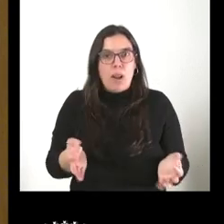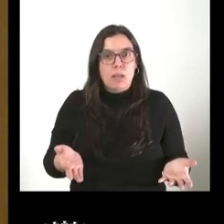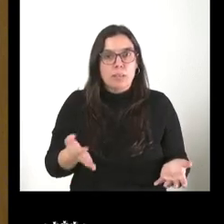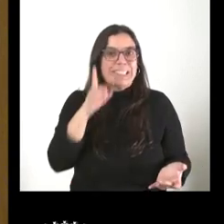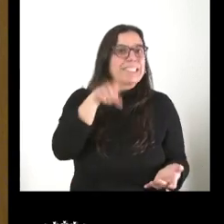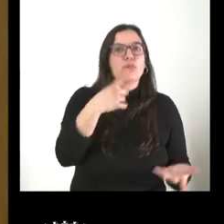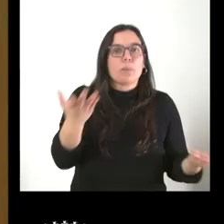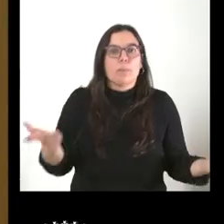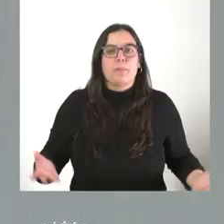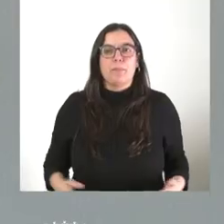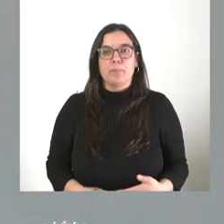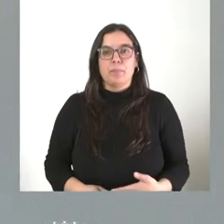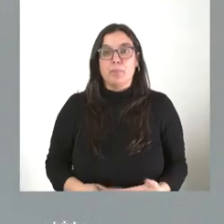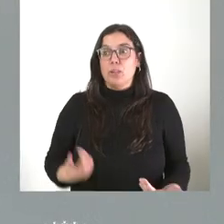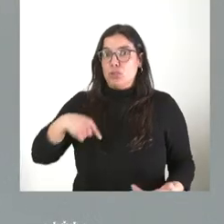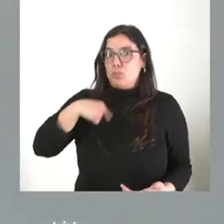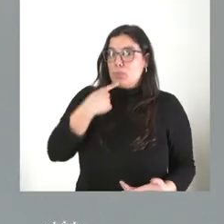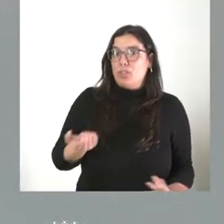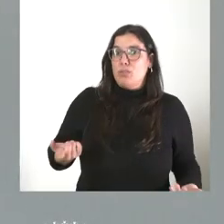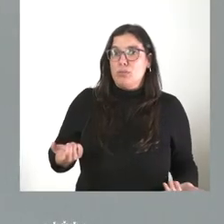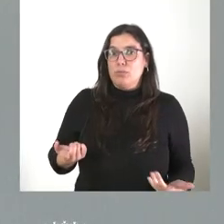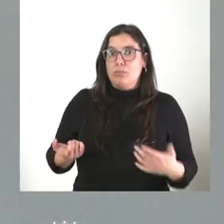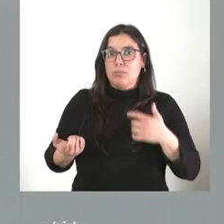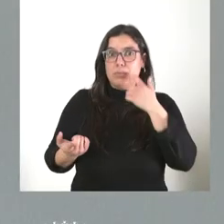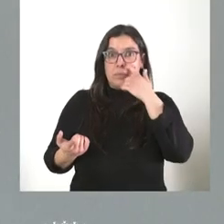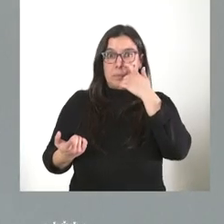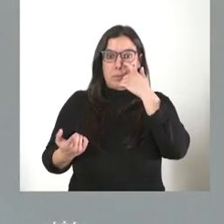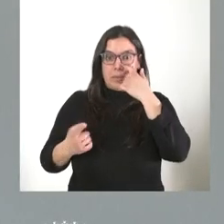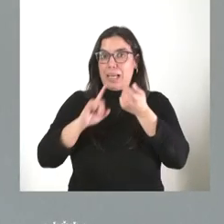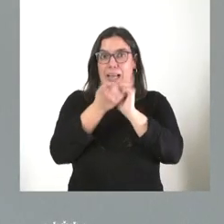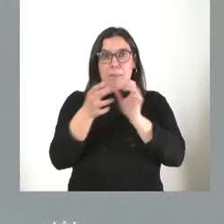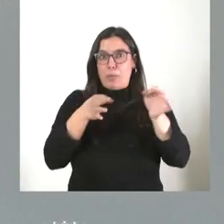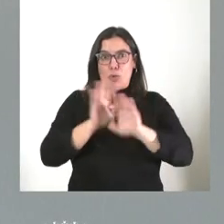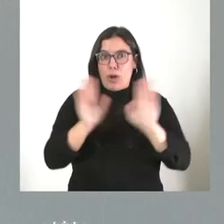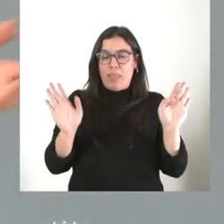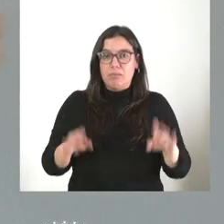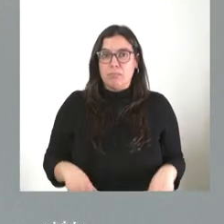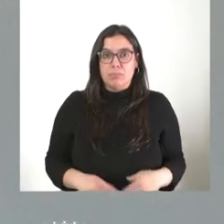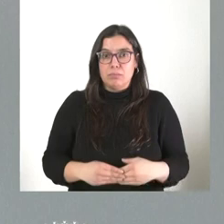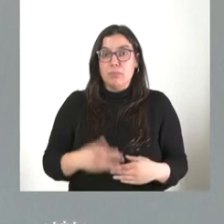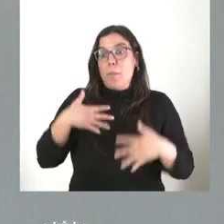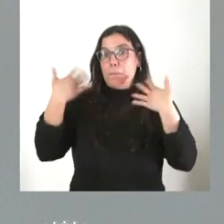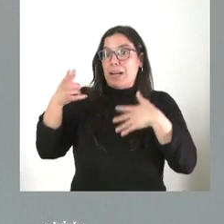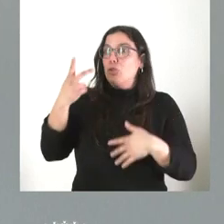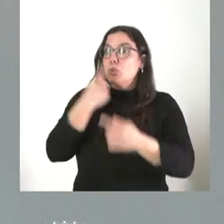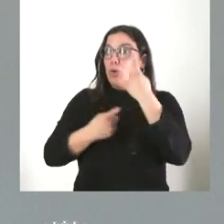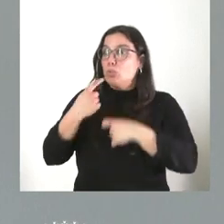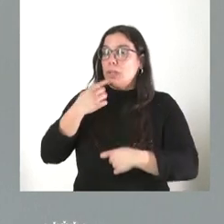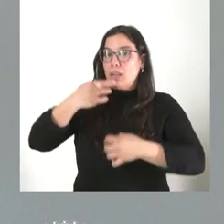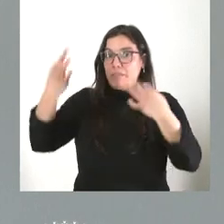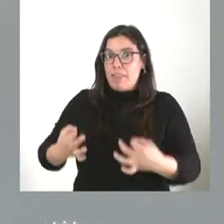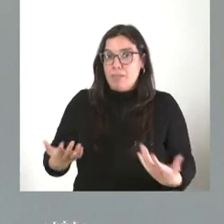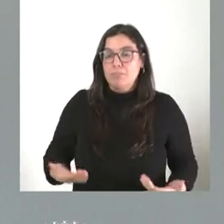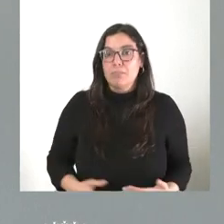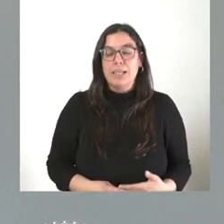así si es que eso es lo que hemos dicho en su momento que no se iban a cambiar los protocolos Me alegro de que usted lo haya consultado y lo haya verificado